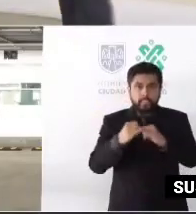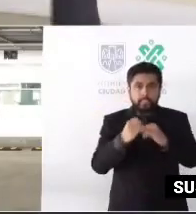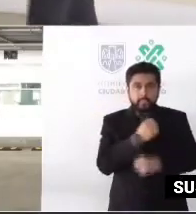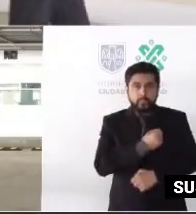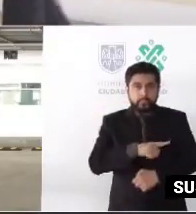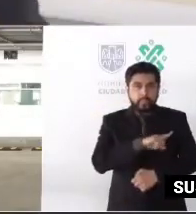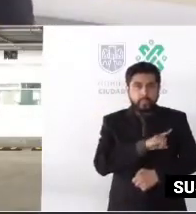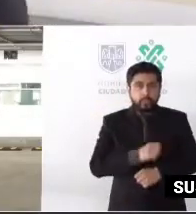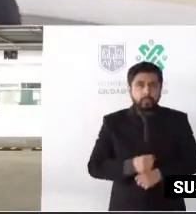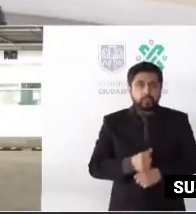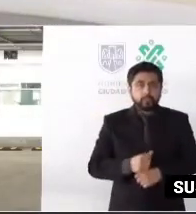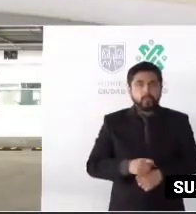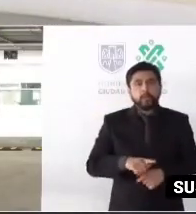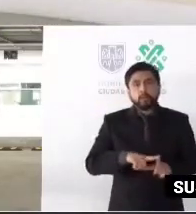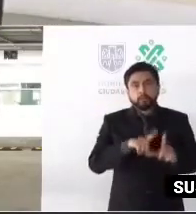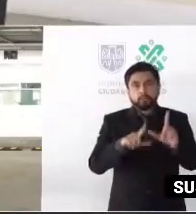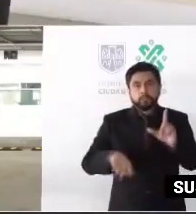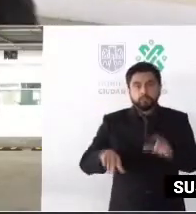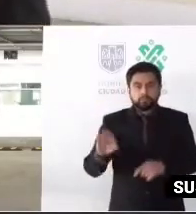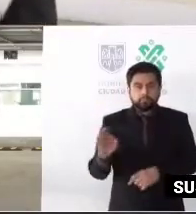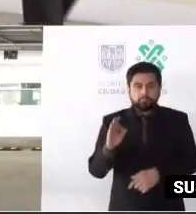Bienestar del Gobierno de México.